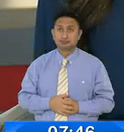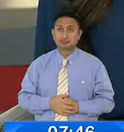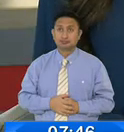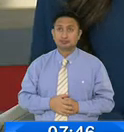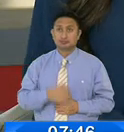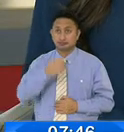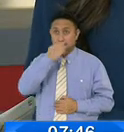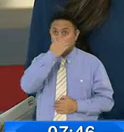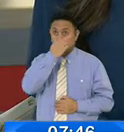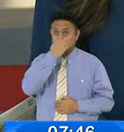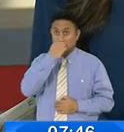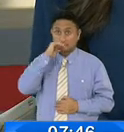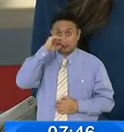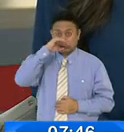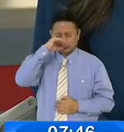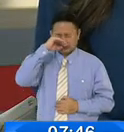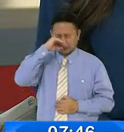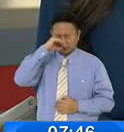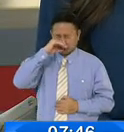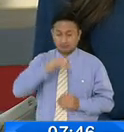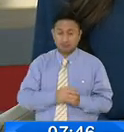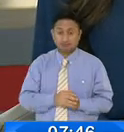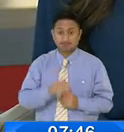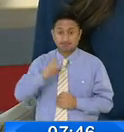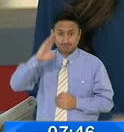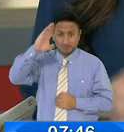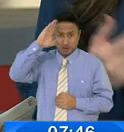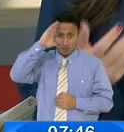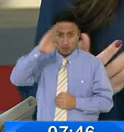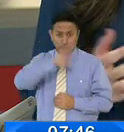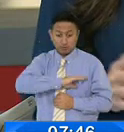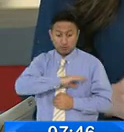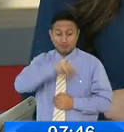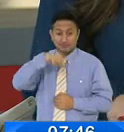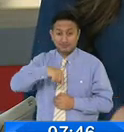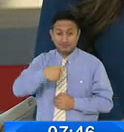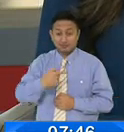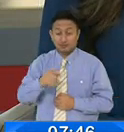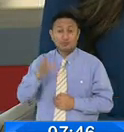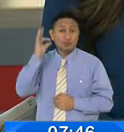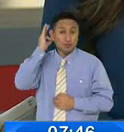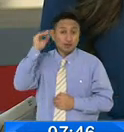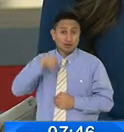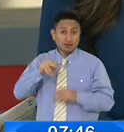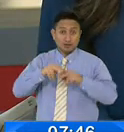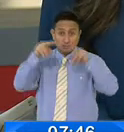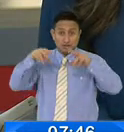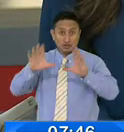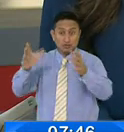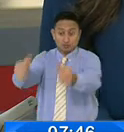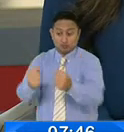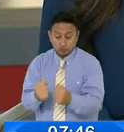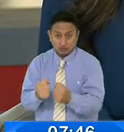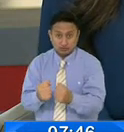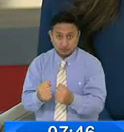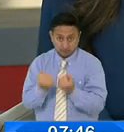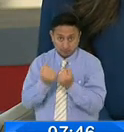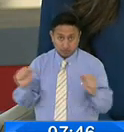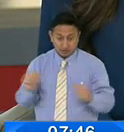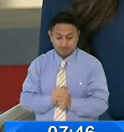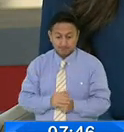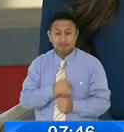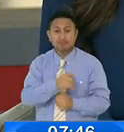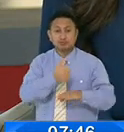Y los agentes de tránsito que junto a una mujer evitaron que otra fémina se lance del puente del Chicha recibieron un reconocimiento por parte de su institución y